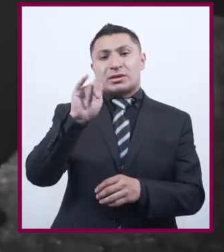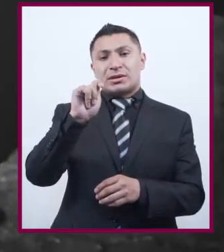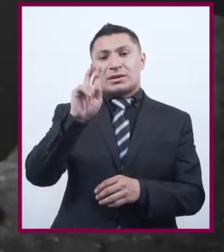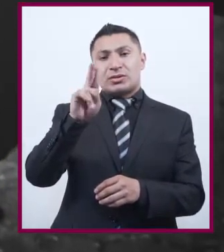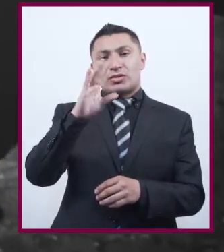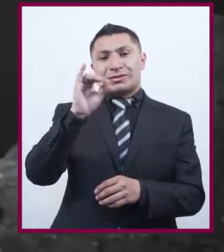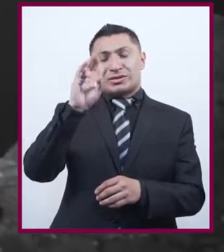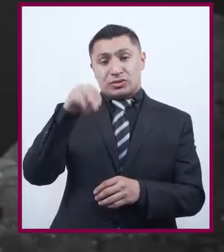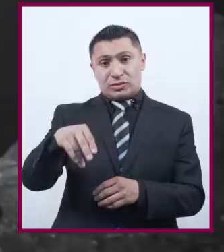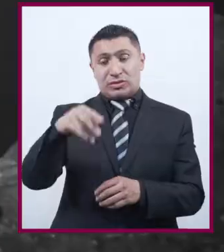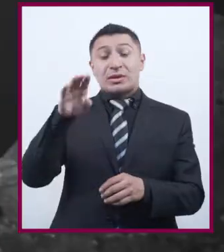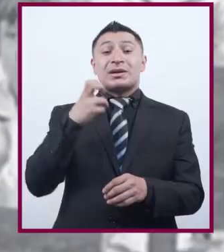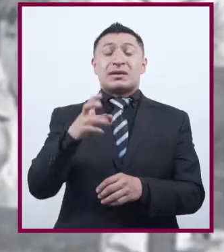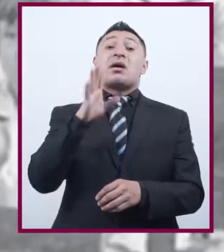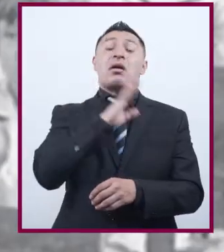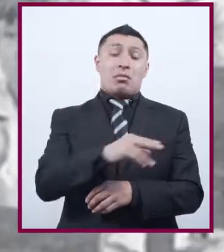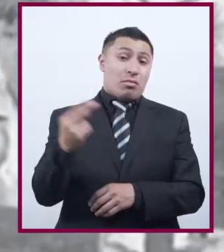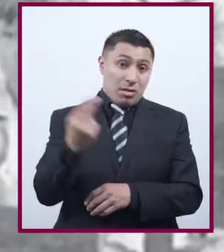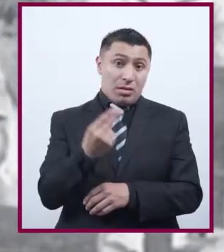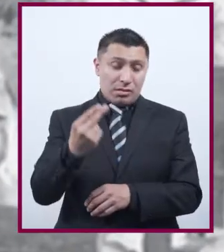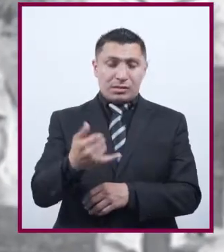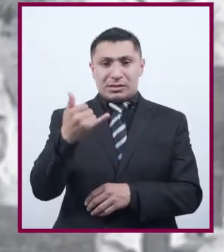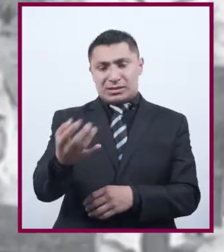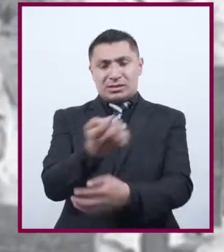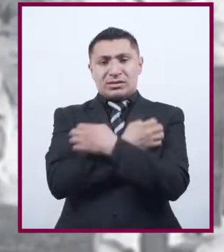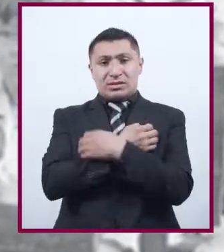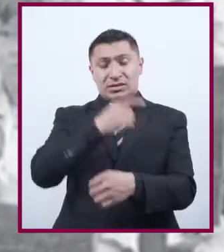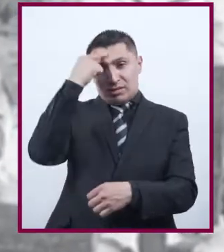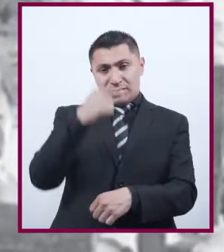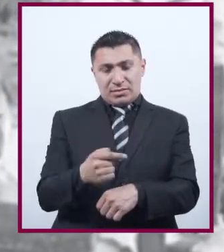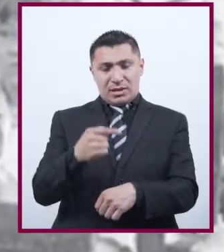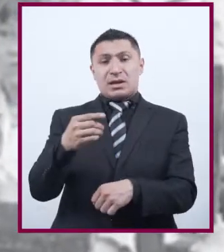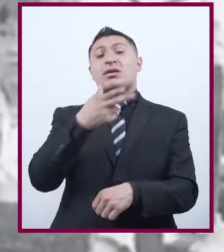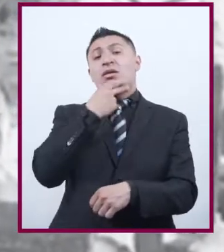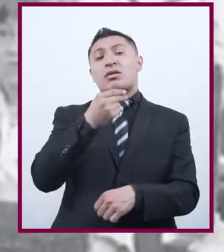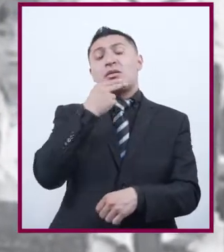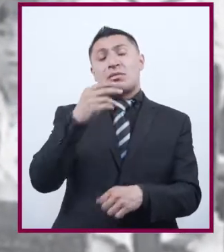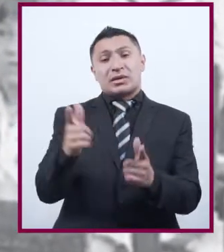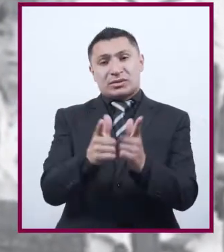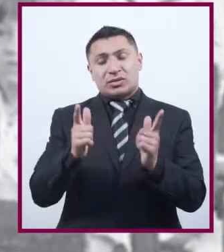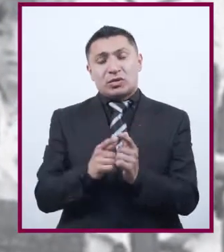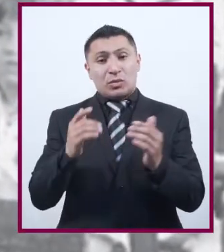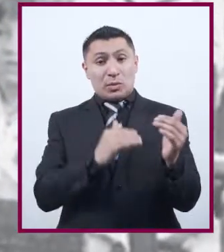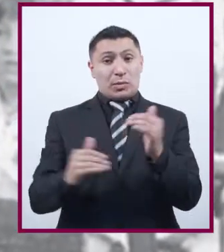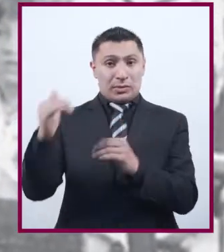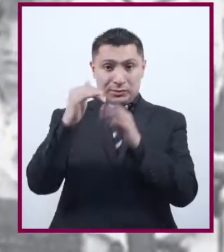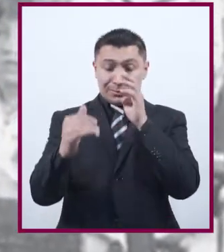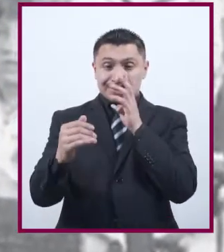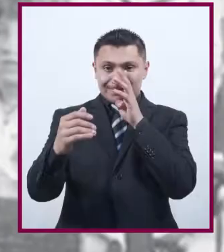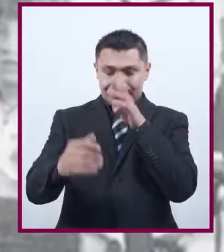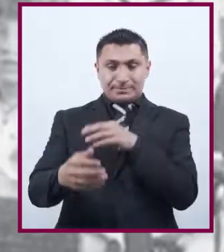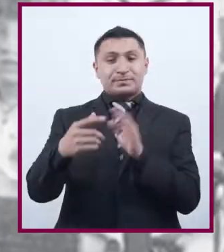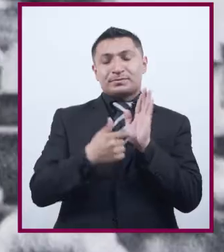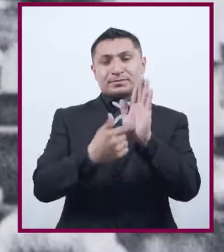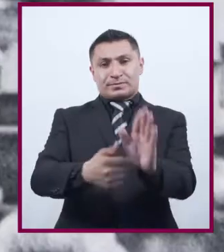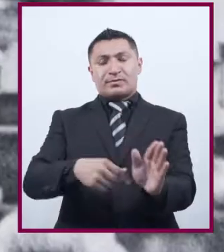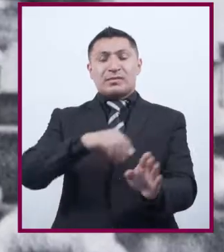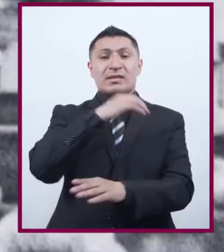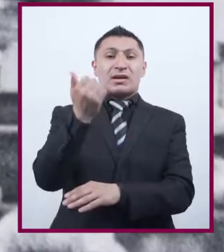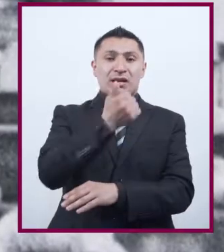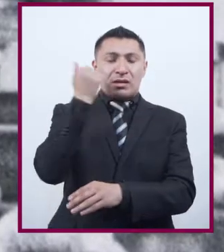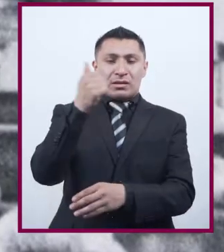educación estaba más al alcance de los grupos privilegiados y de los hombres. Muestra de ello es que, del total de